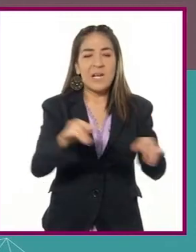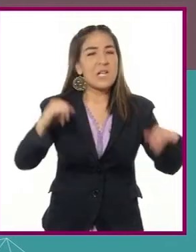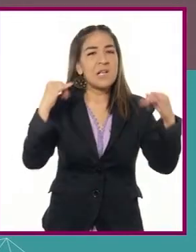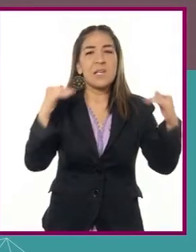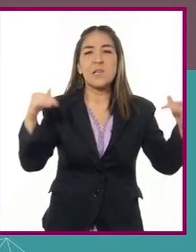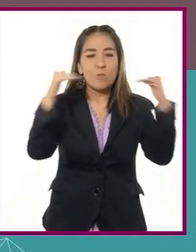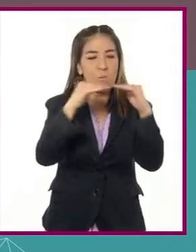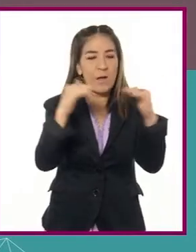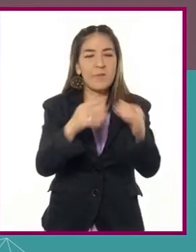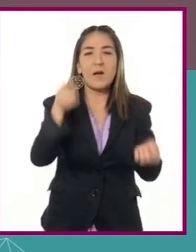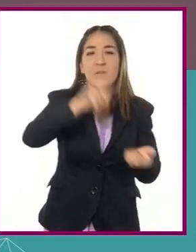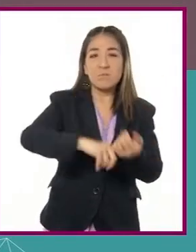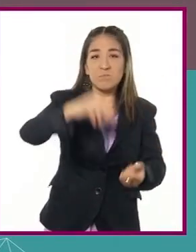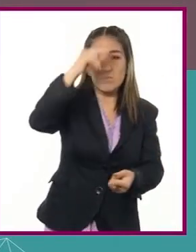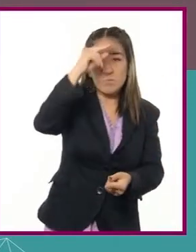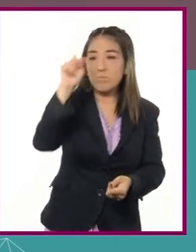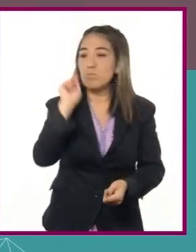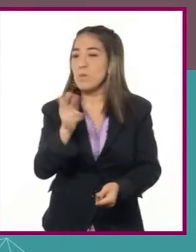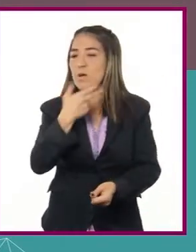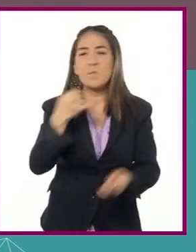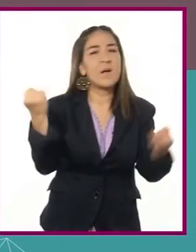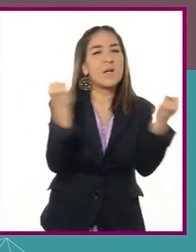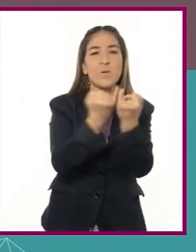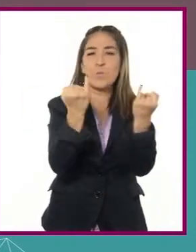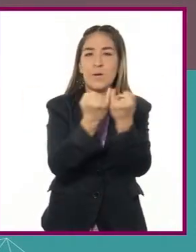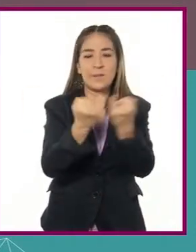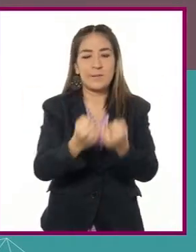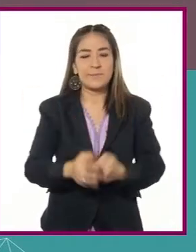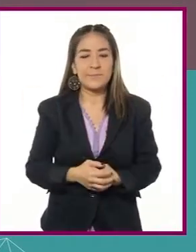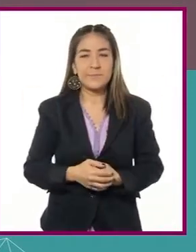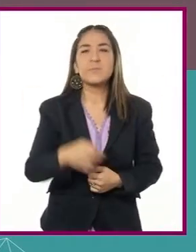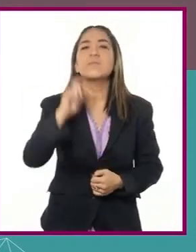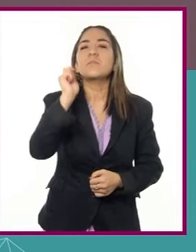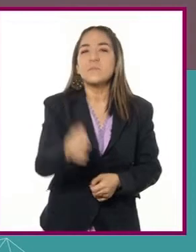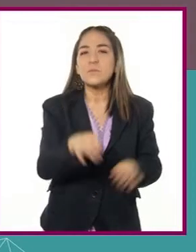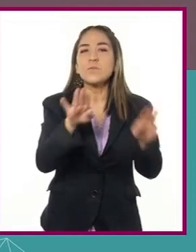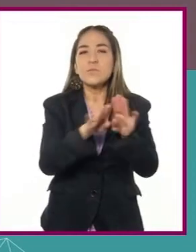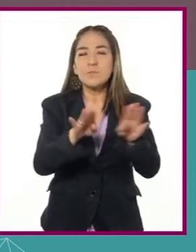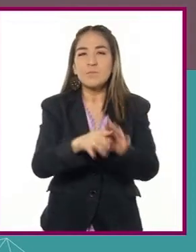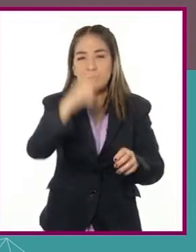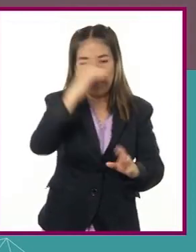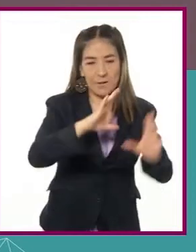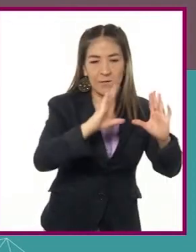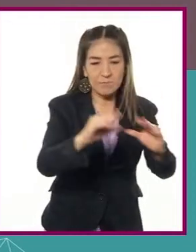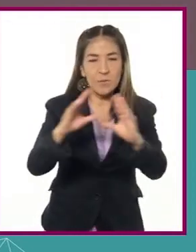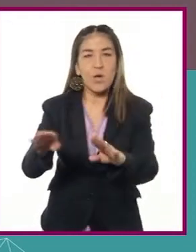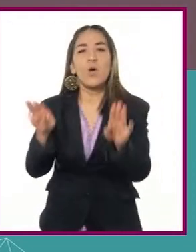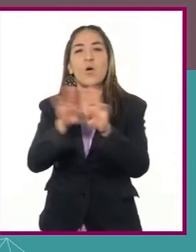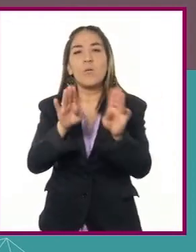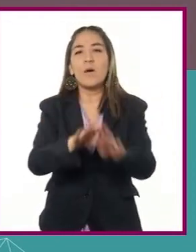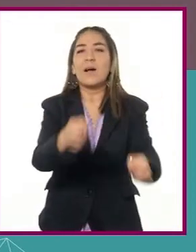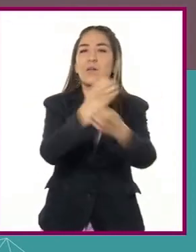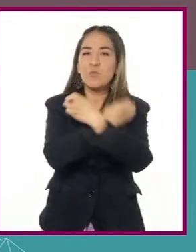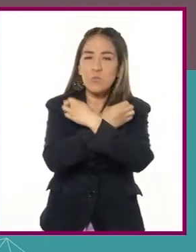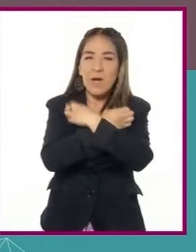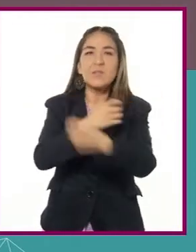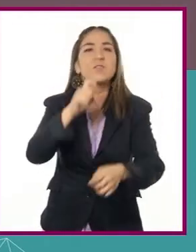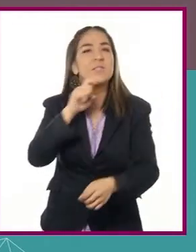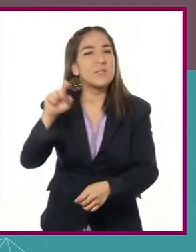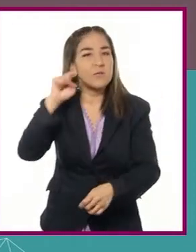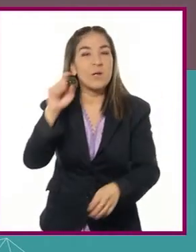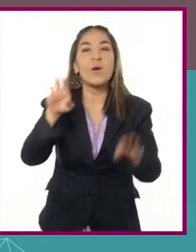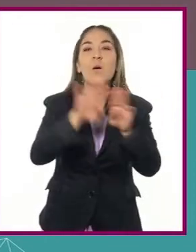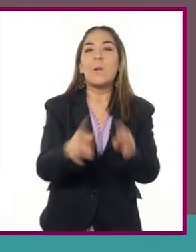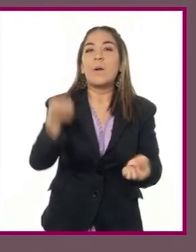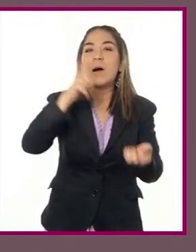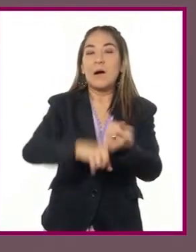intelectual entre el hombre y la mujer, la necesidad de impartir educación sexual, así como desmentir la